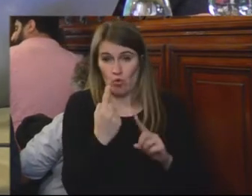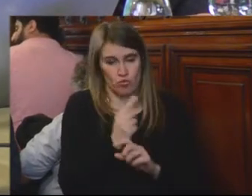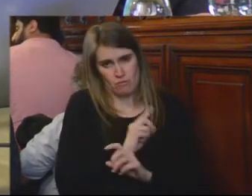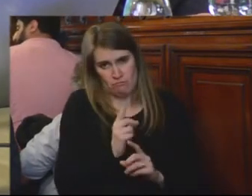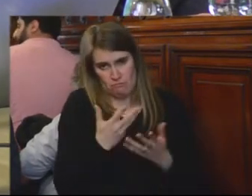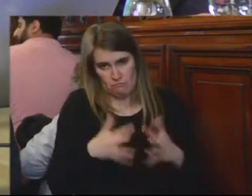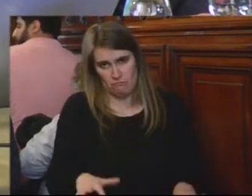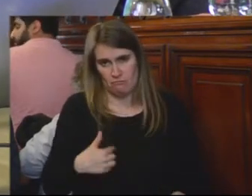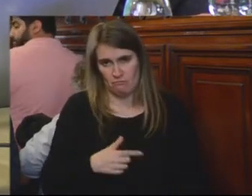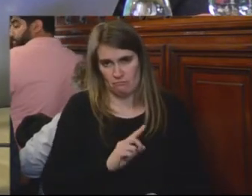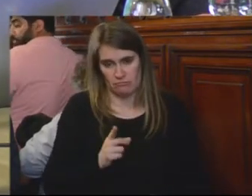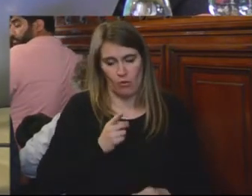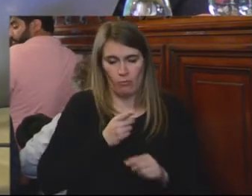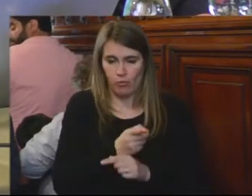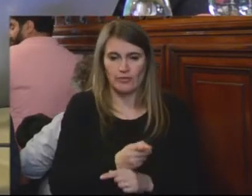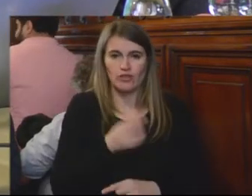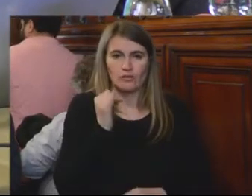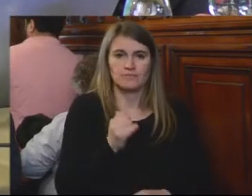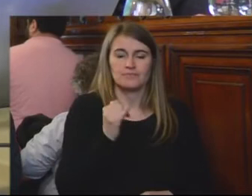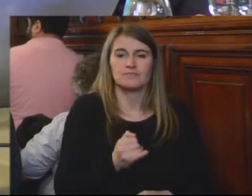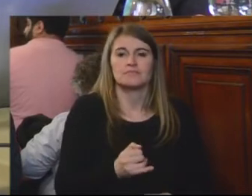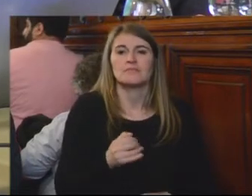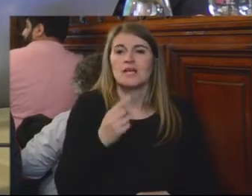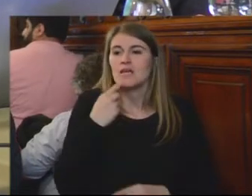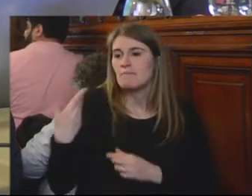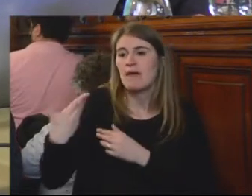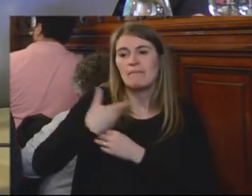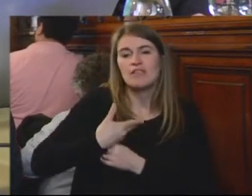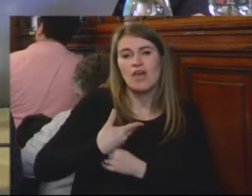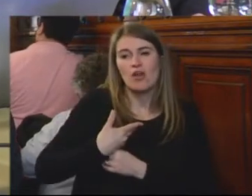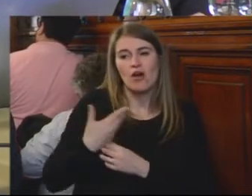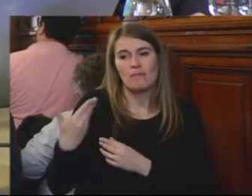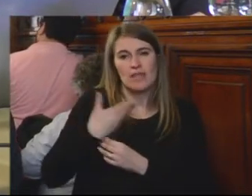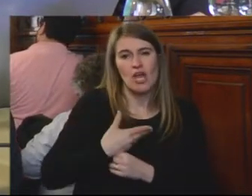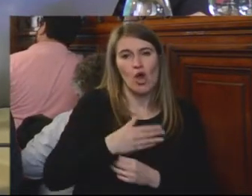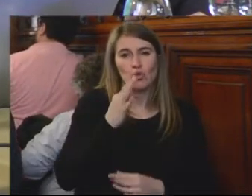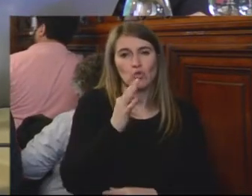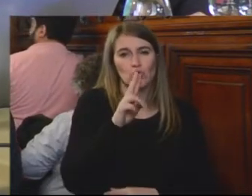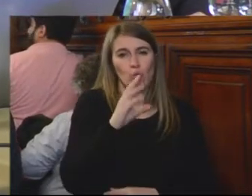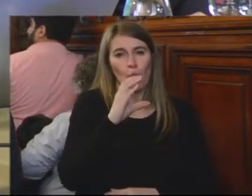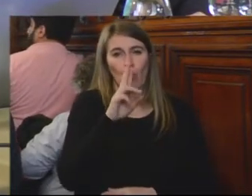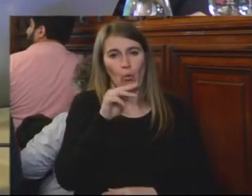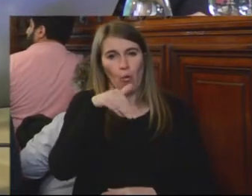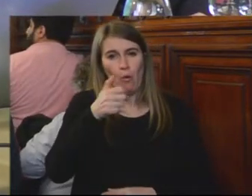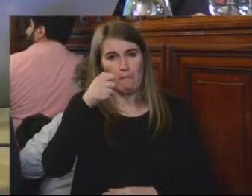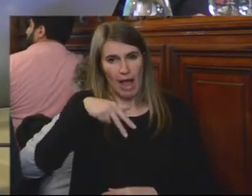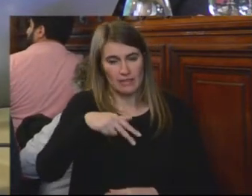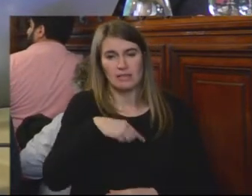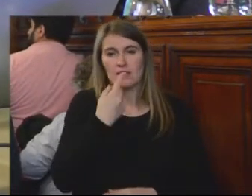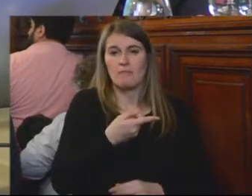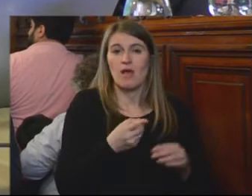el caso truco un pedido de efecto en tucumán previo al dictado de la